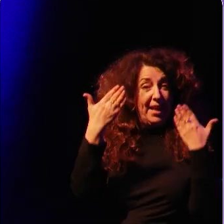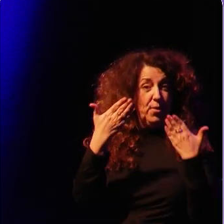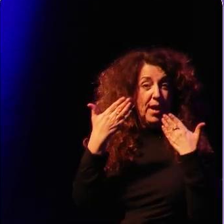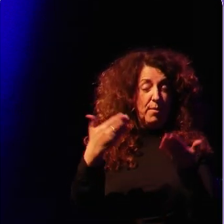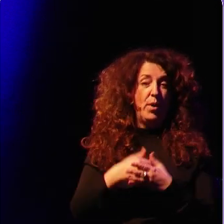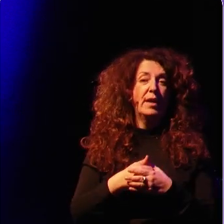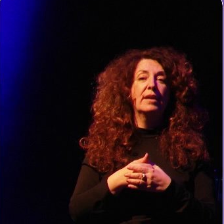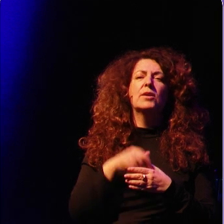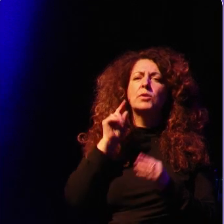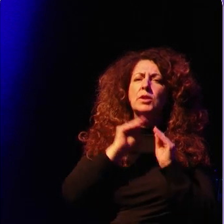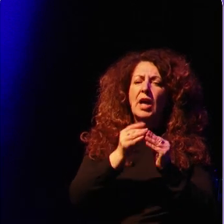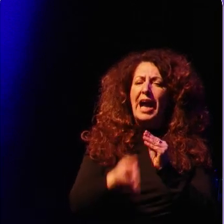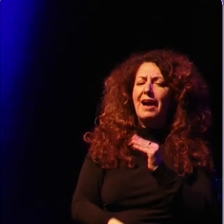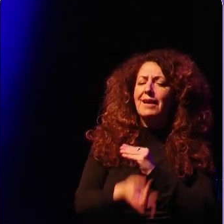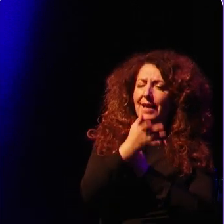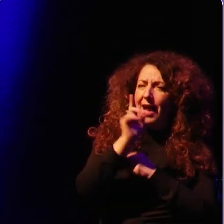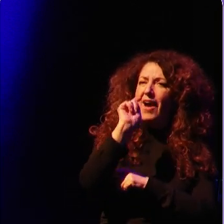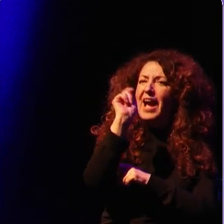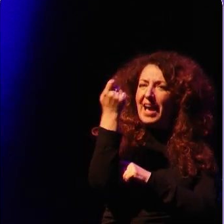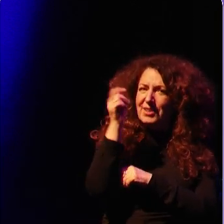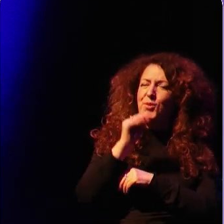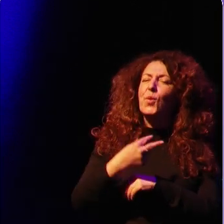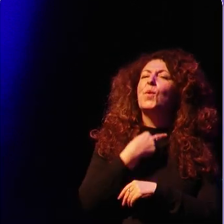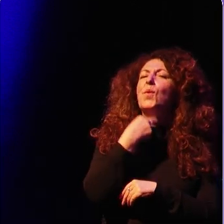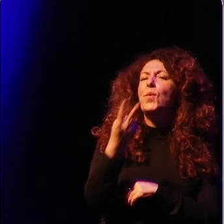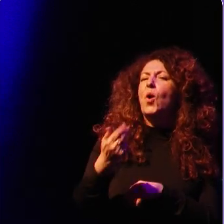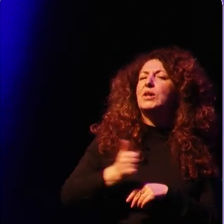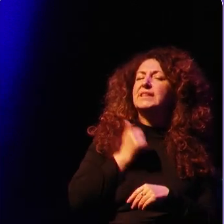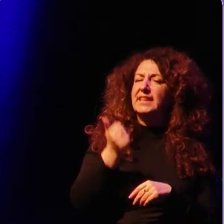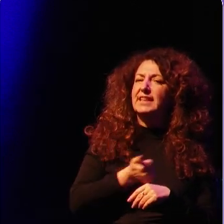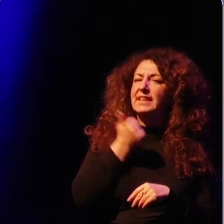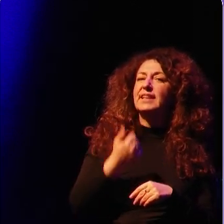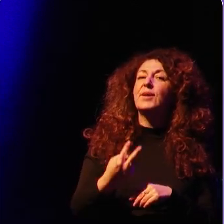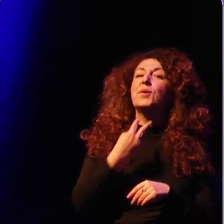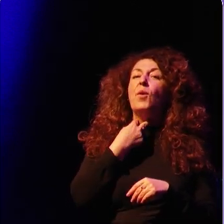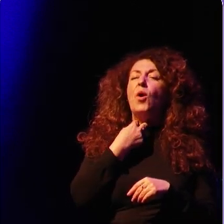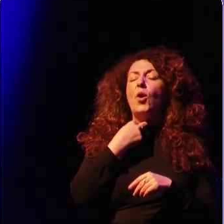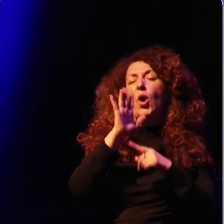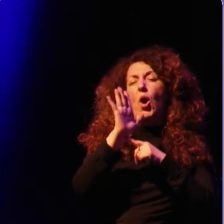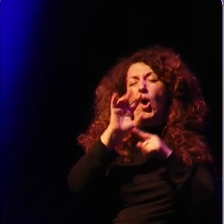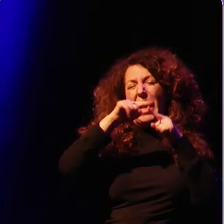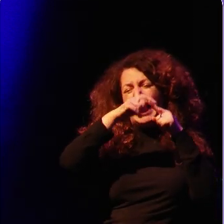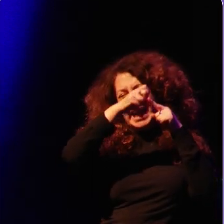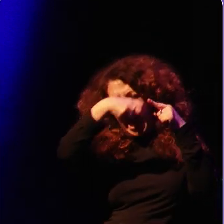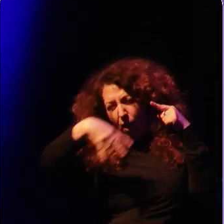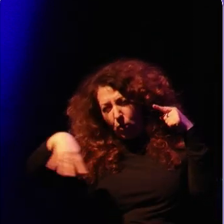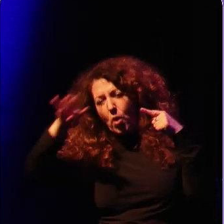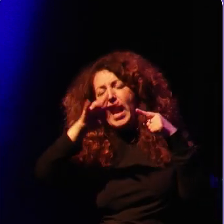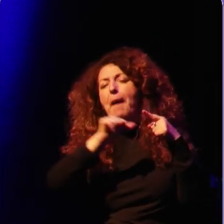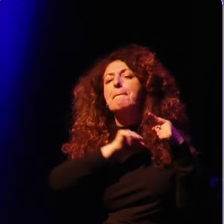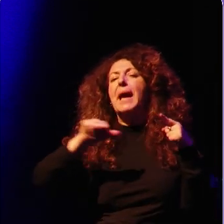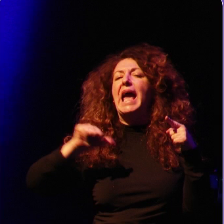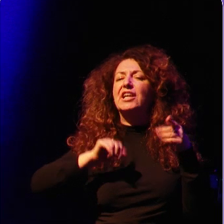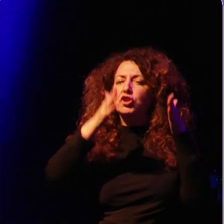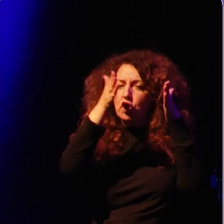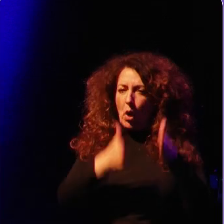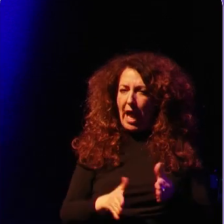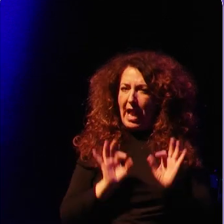Enhorabuena. Has creado con éxito tu voz sintética mediante voz neuronal personalizada básica.